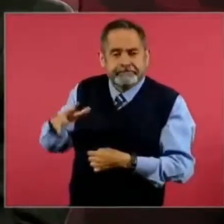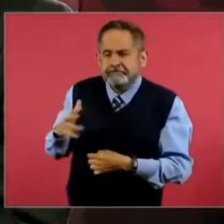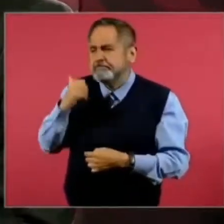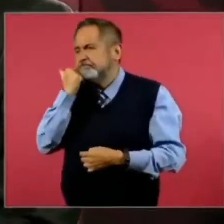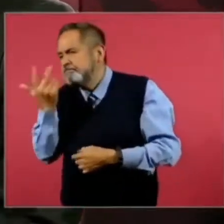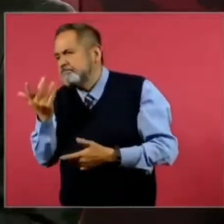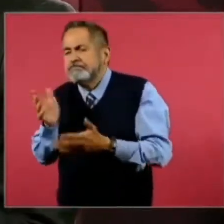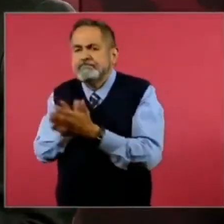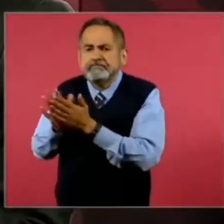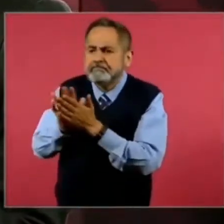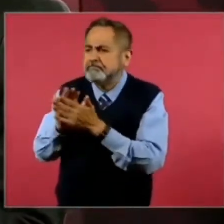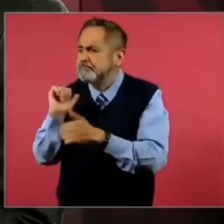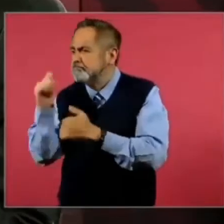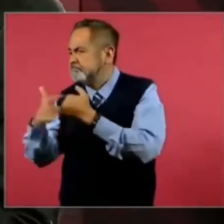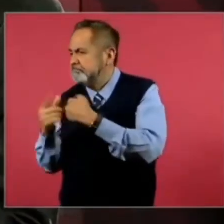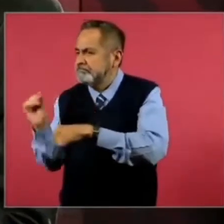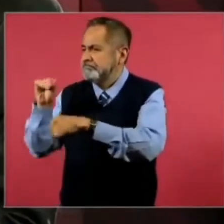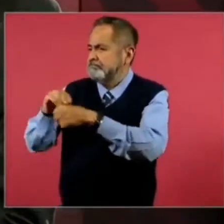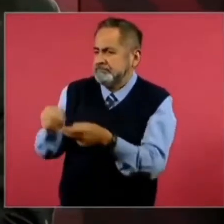quiere